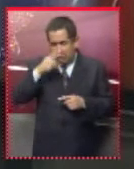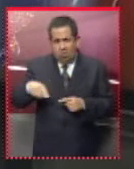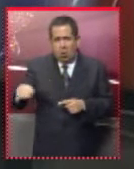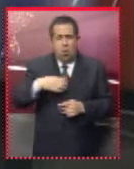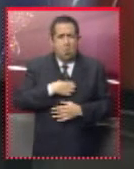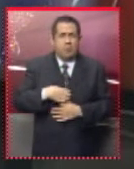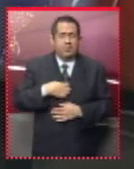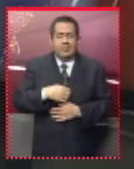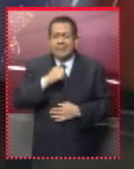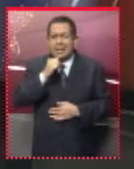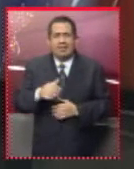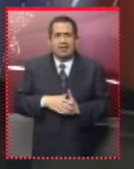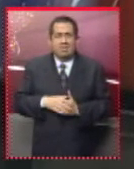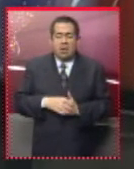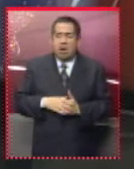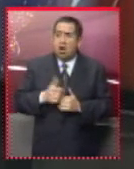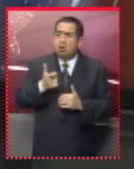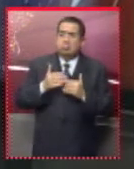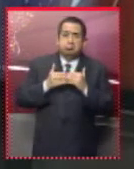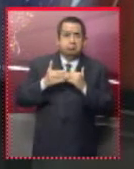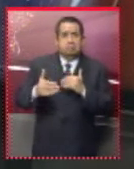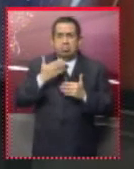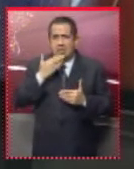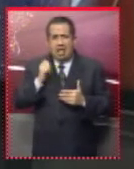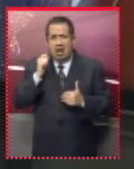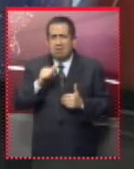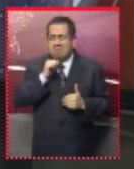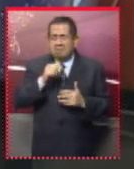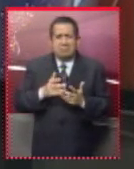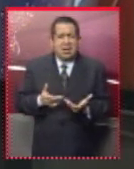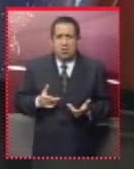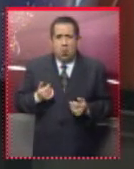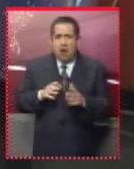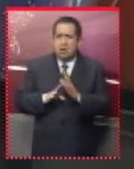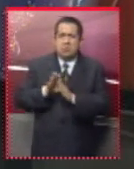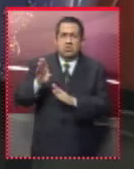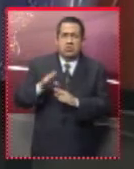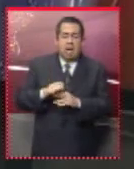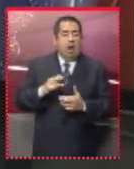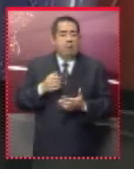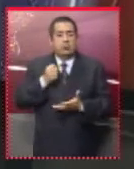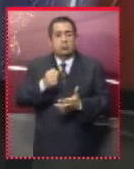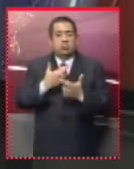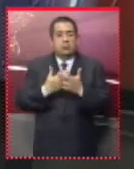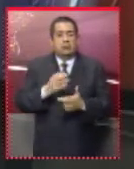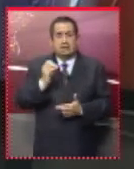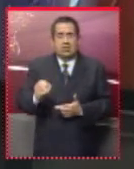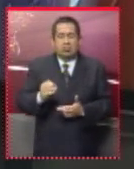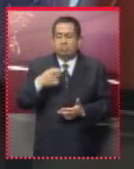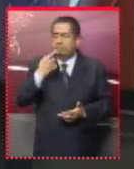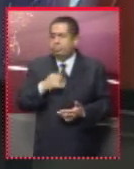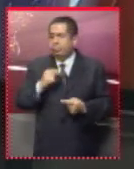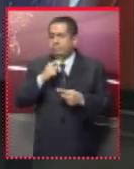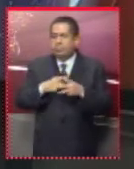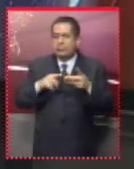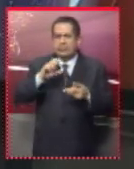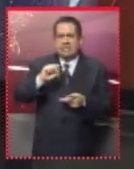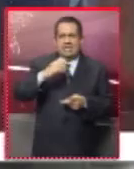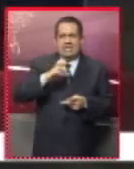federal por el escaso crecimiento económico. Criticó el proyecto de presupuesto base cero que fue propuesto por la Secretaría de Hacienda y Crédito